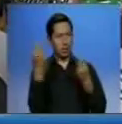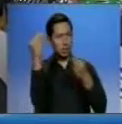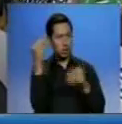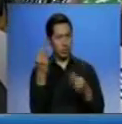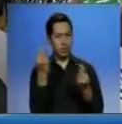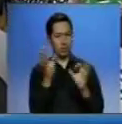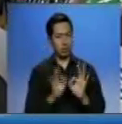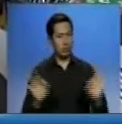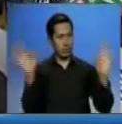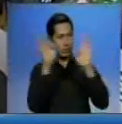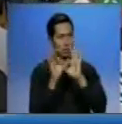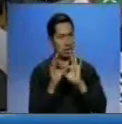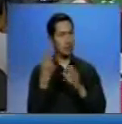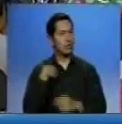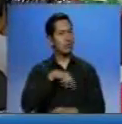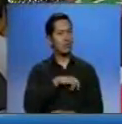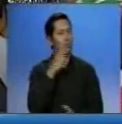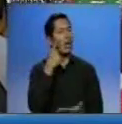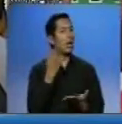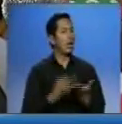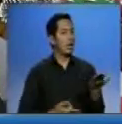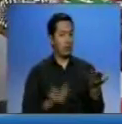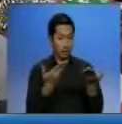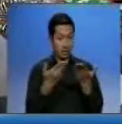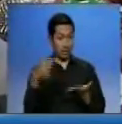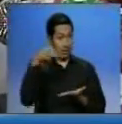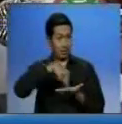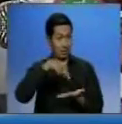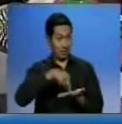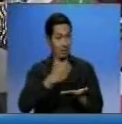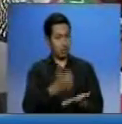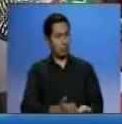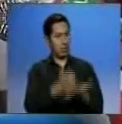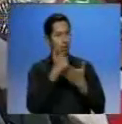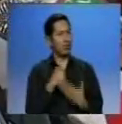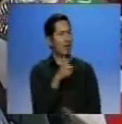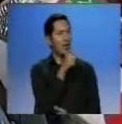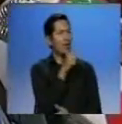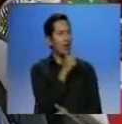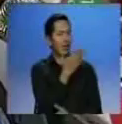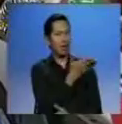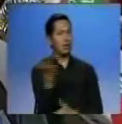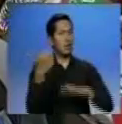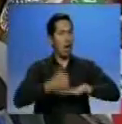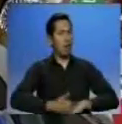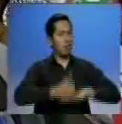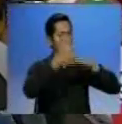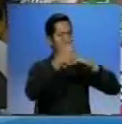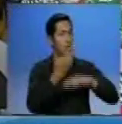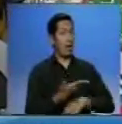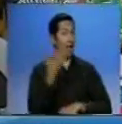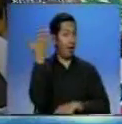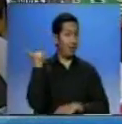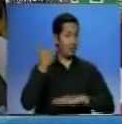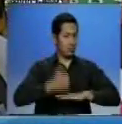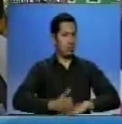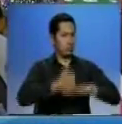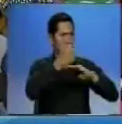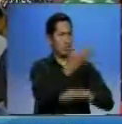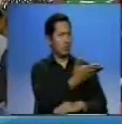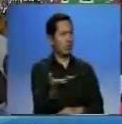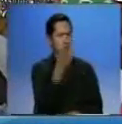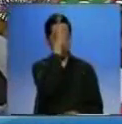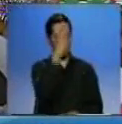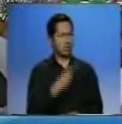respectiva para, en base a ella, saber quiénes fueron los diputados del viejo Congreso que tomaron